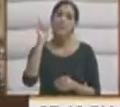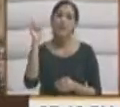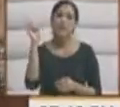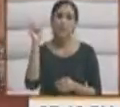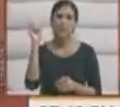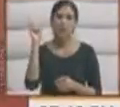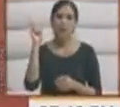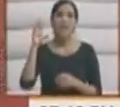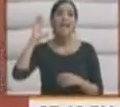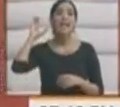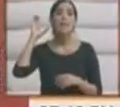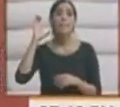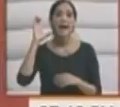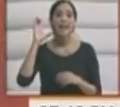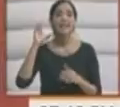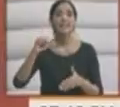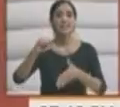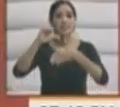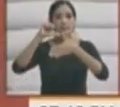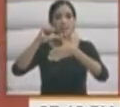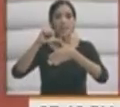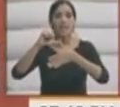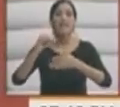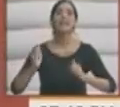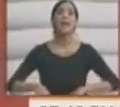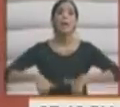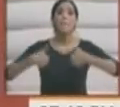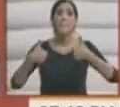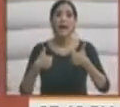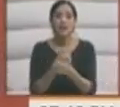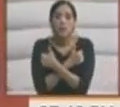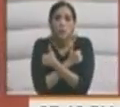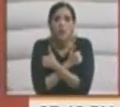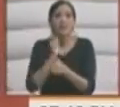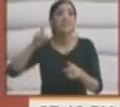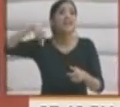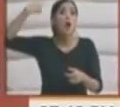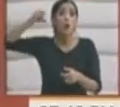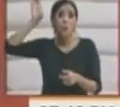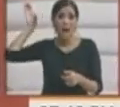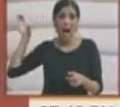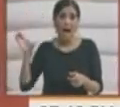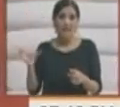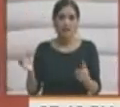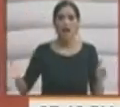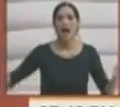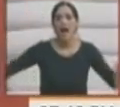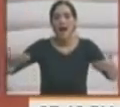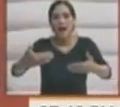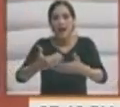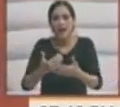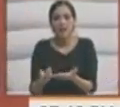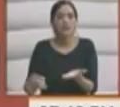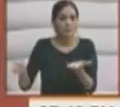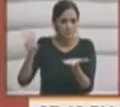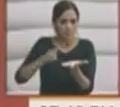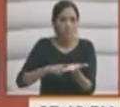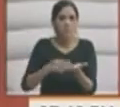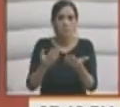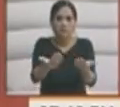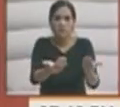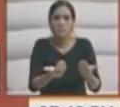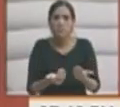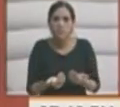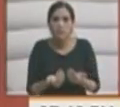el país de este continente que más refugiados de otros países ha recibido y continúa